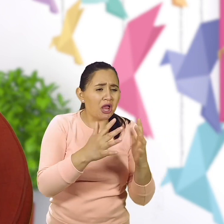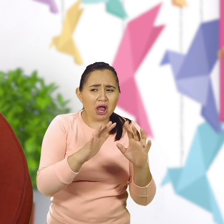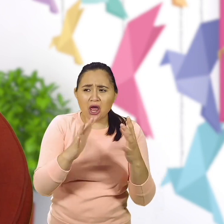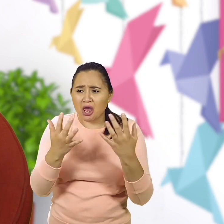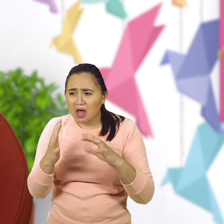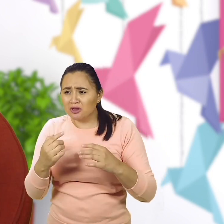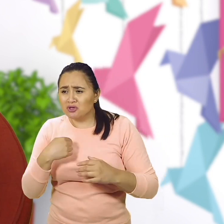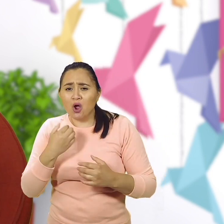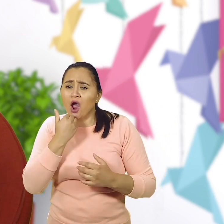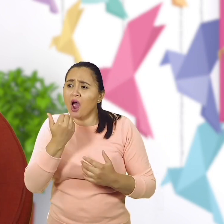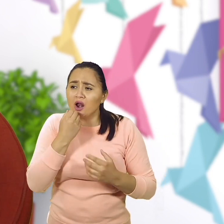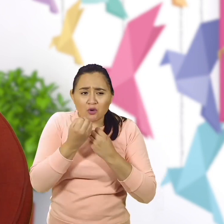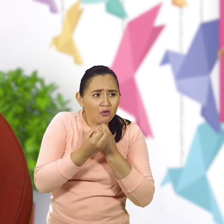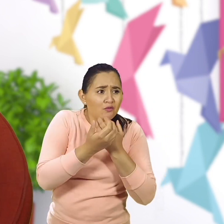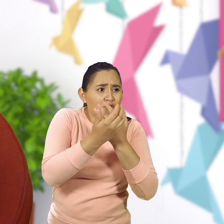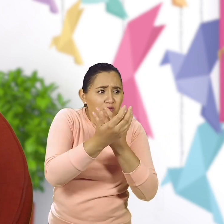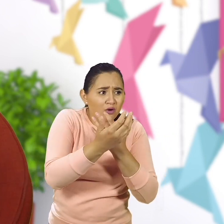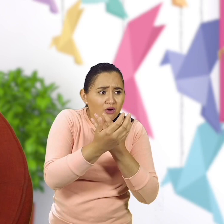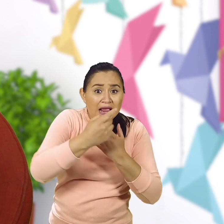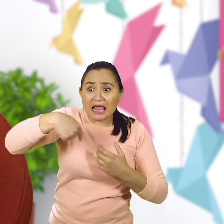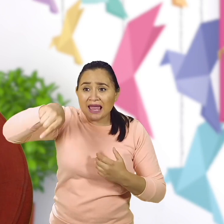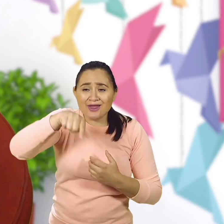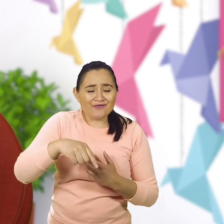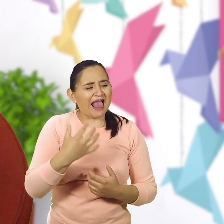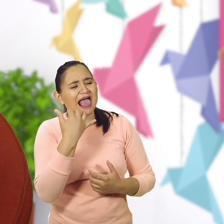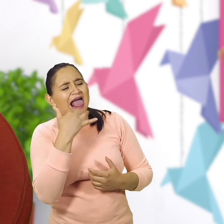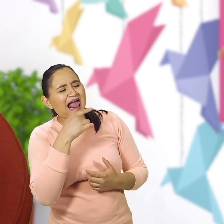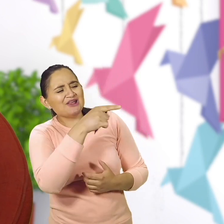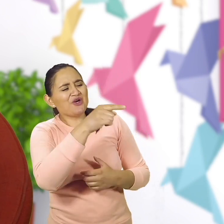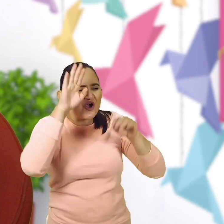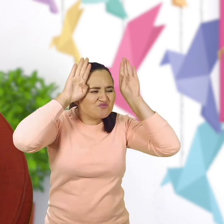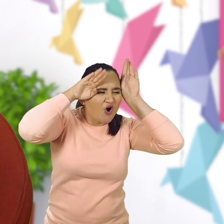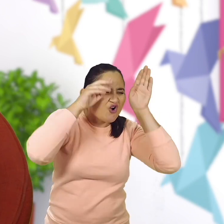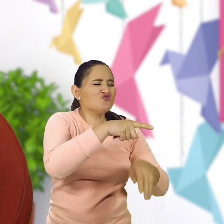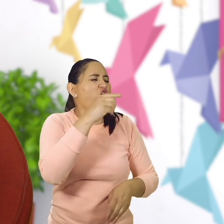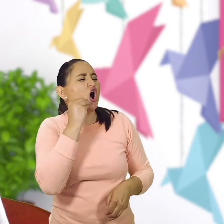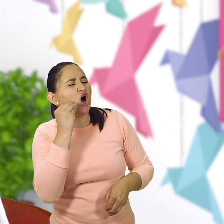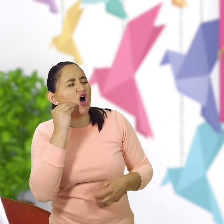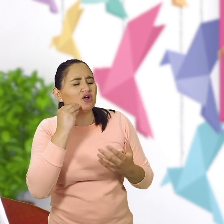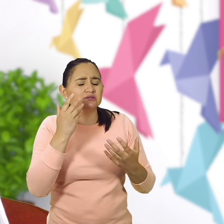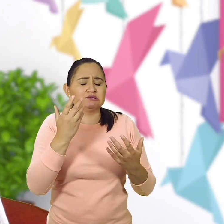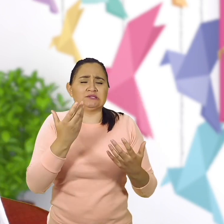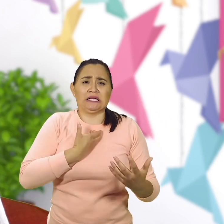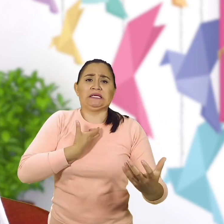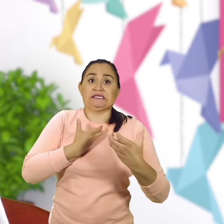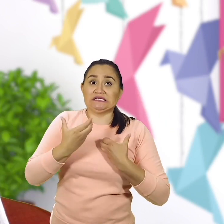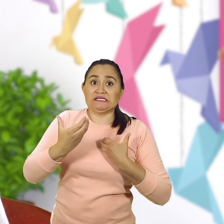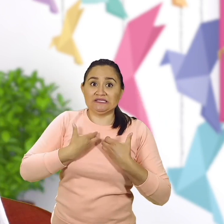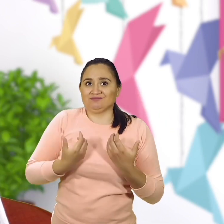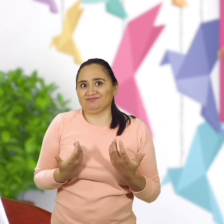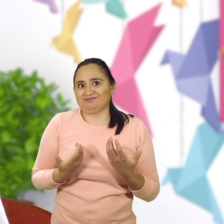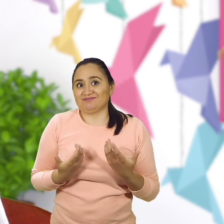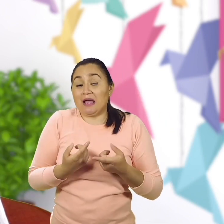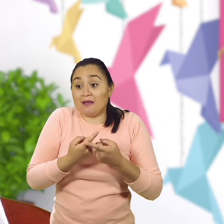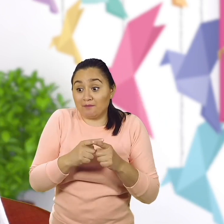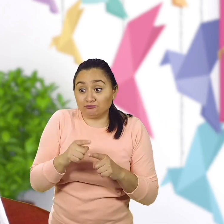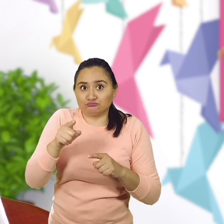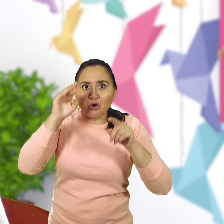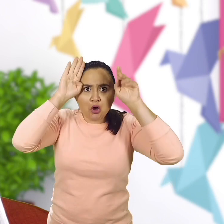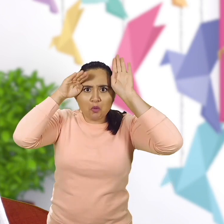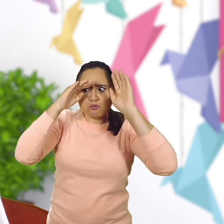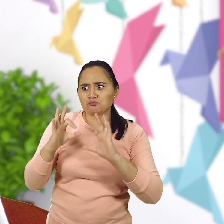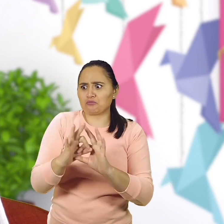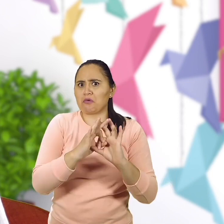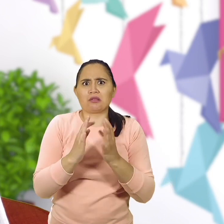se burlaban de él cada vez que abría la boca, aunque solo fuese para bostezar. Pero lo peor de todo era que, como